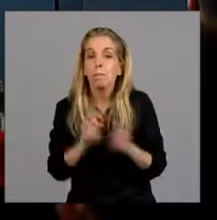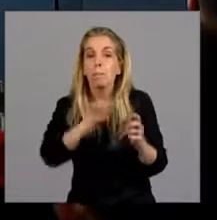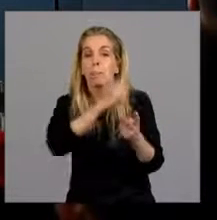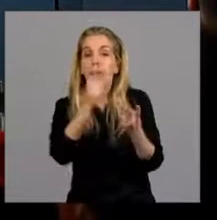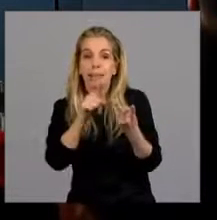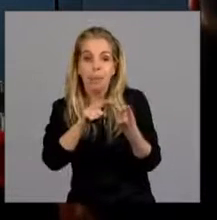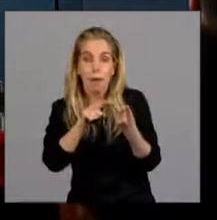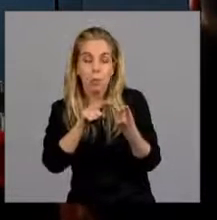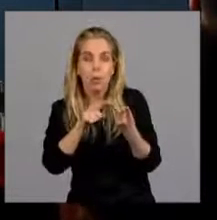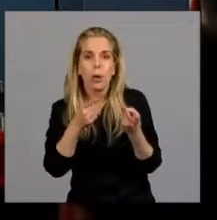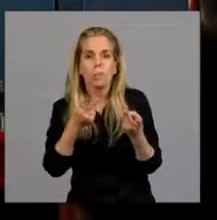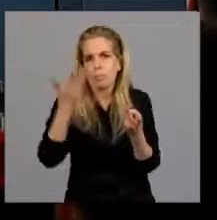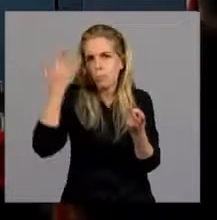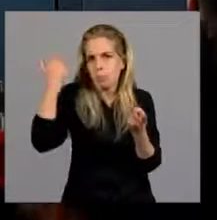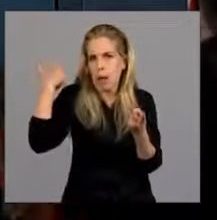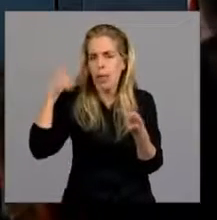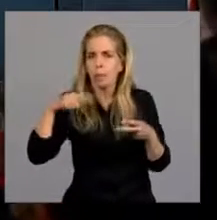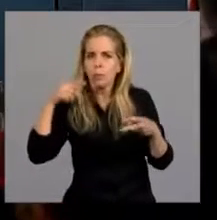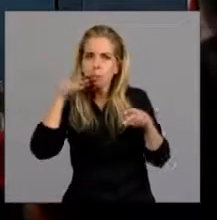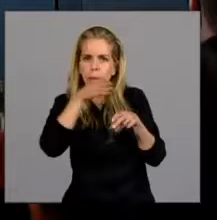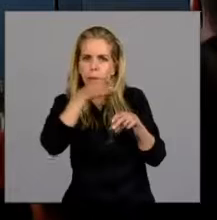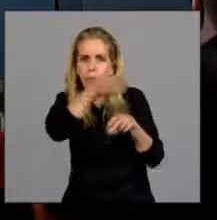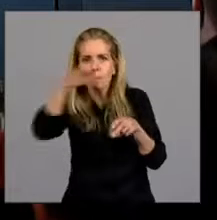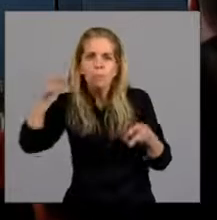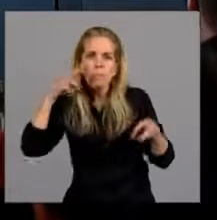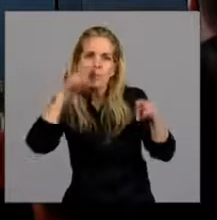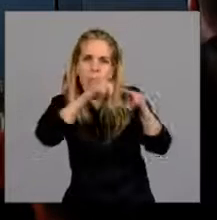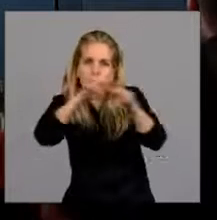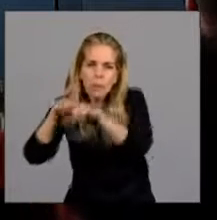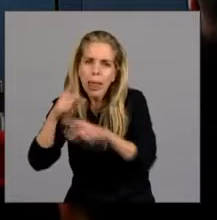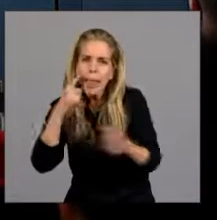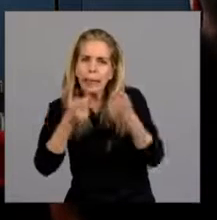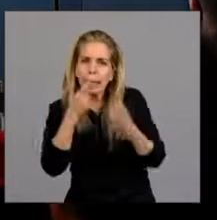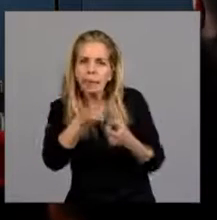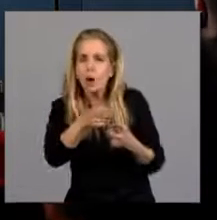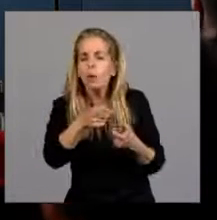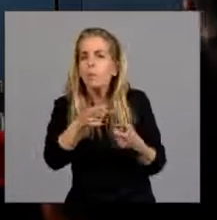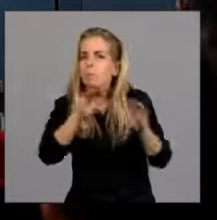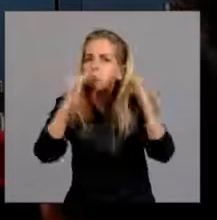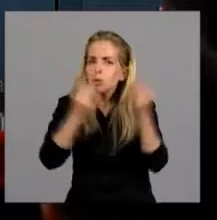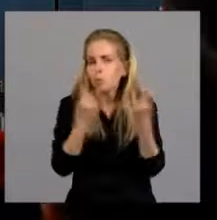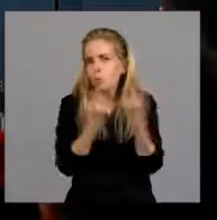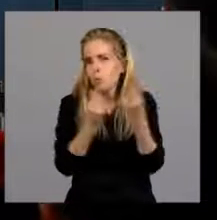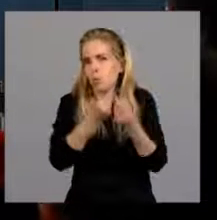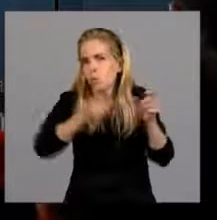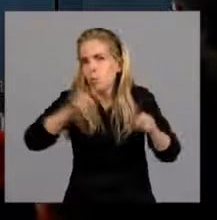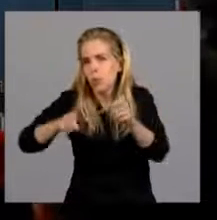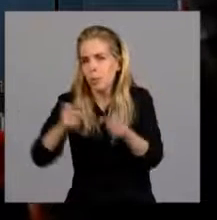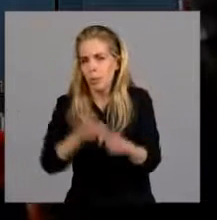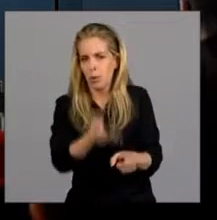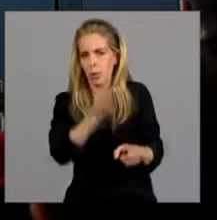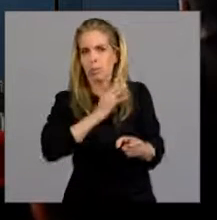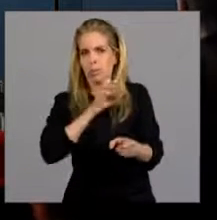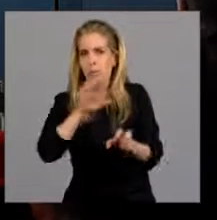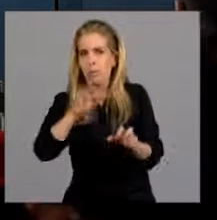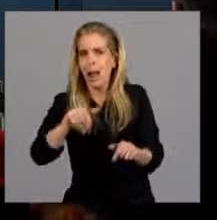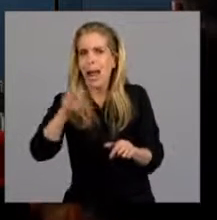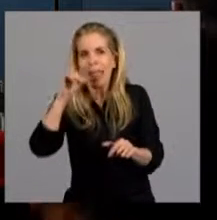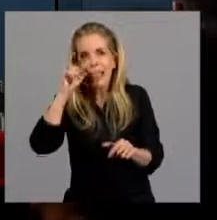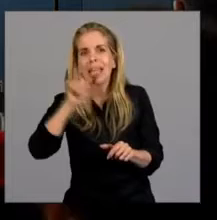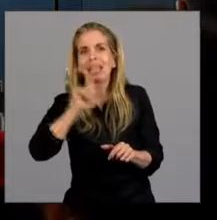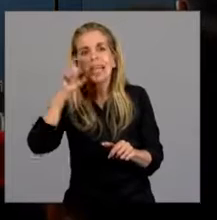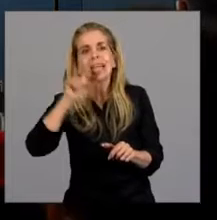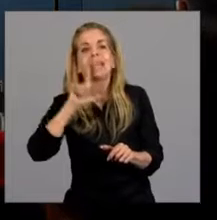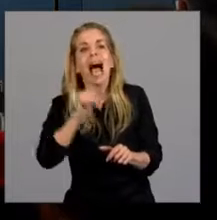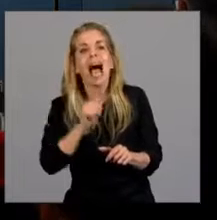cuando se hicieron operativos de detección activa se detectaron muchos casos con el detectar, ¿qué medidas